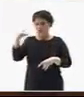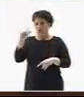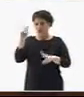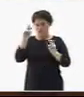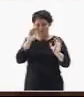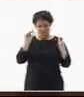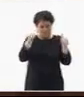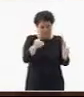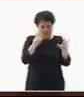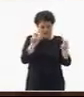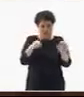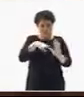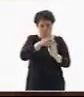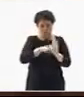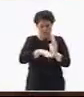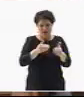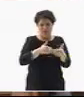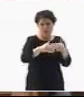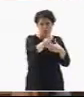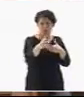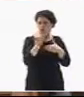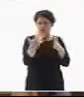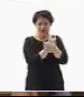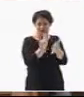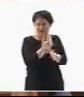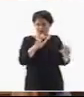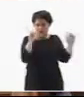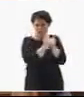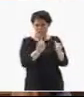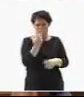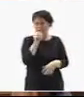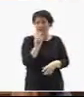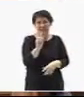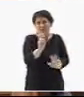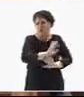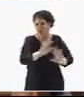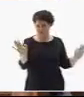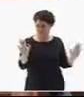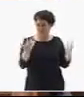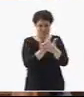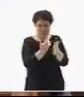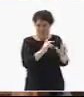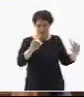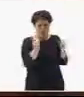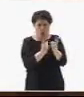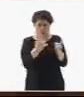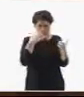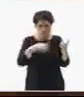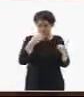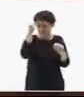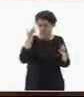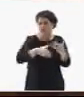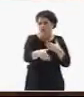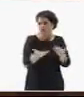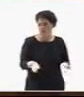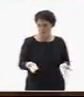hoja de ruta que tiene para Canarias en el futuro. Nos dice que le